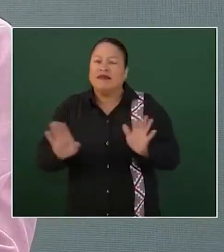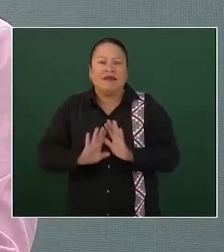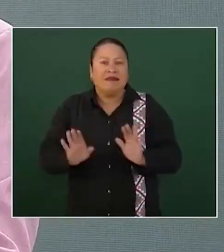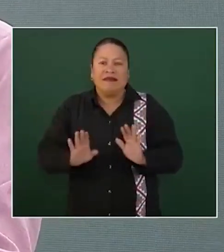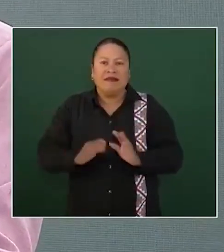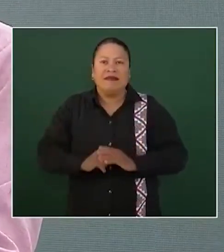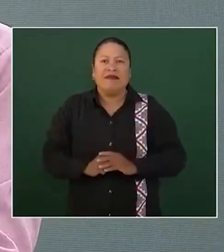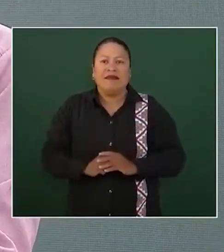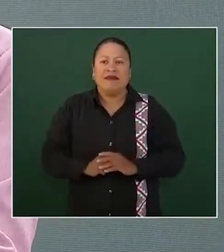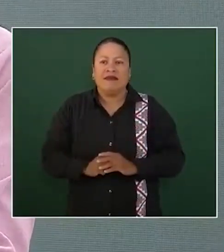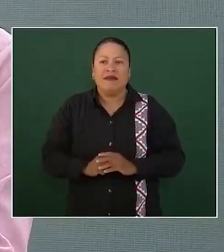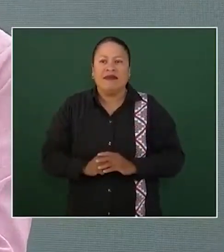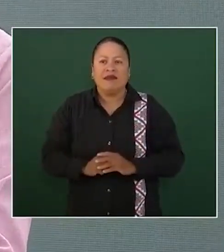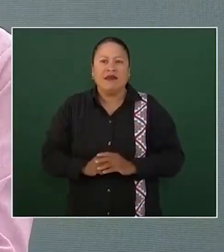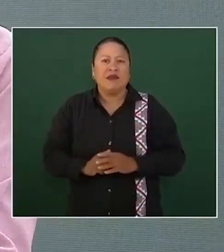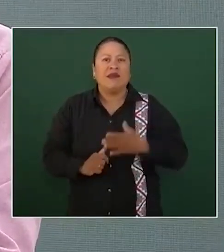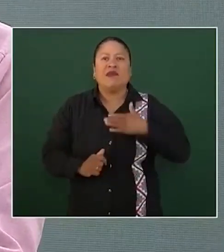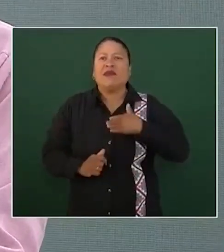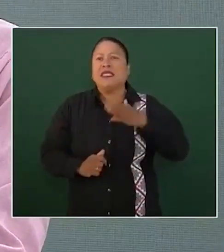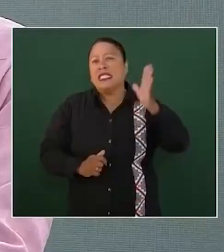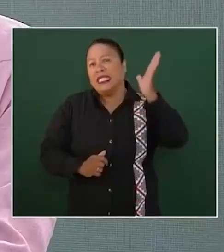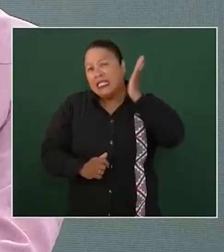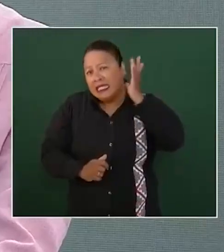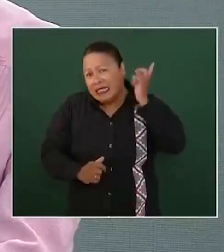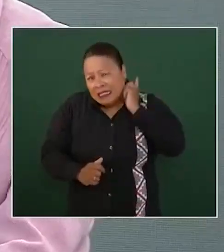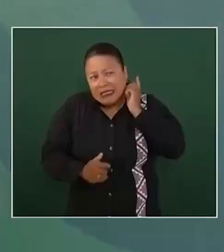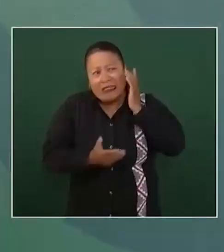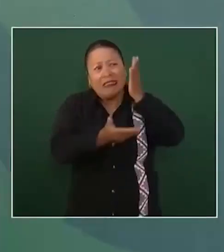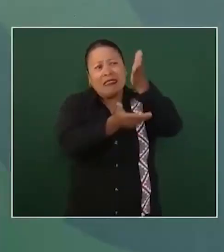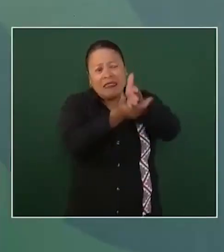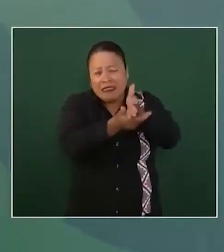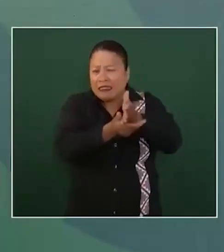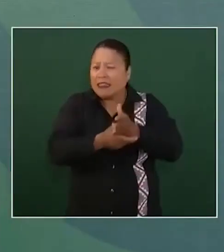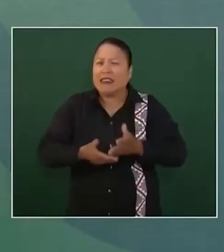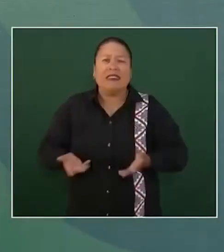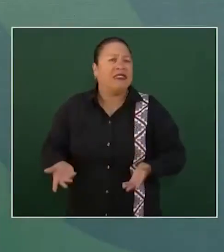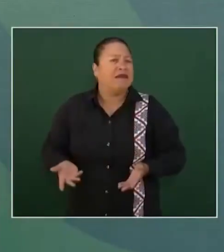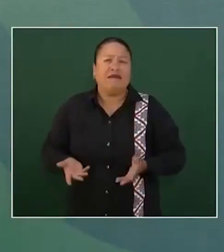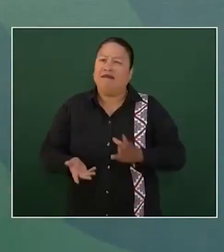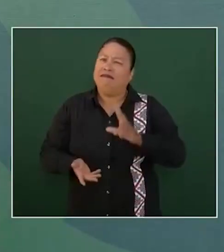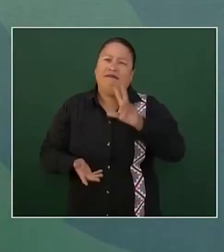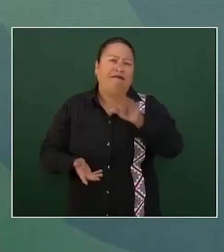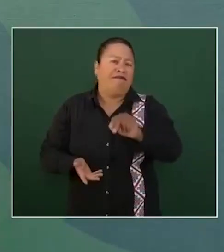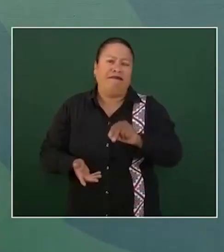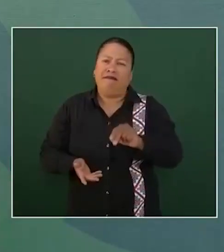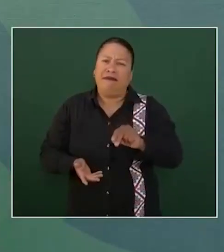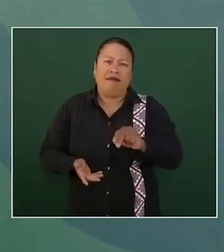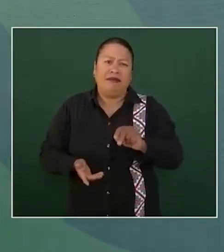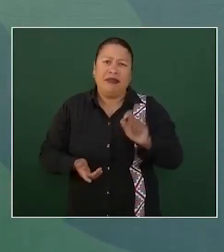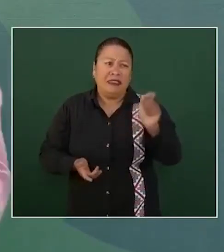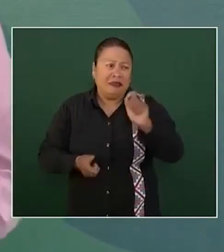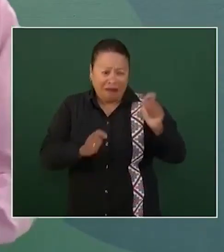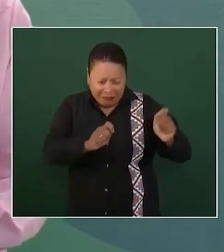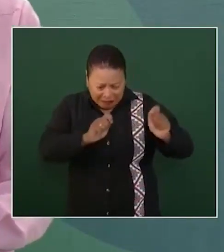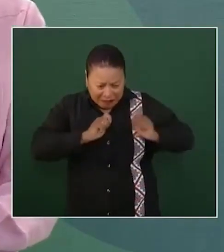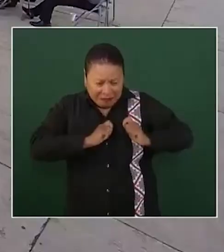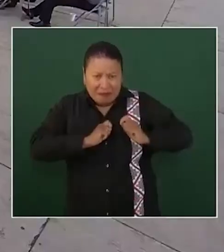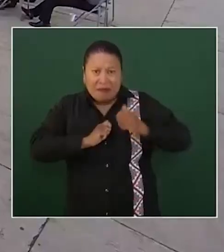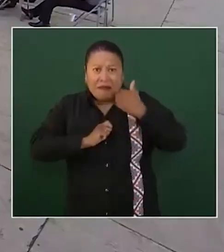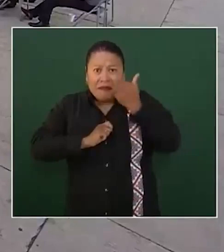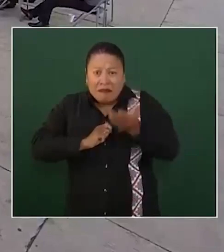Ni voy a ir a congresos, ni voy a aceptar ningún cargo